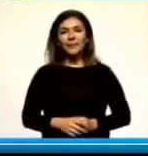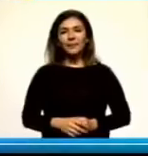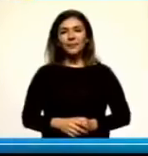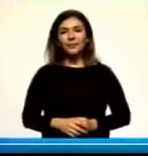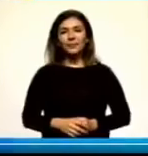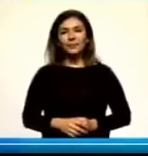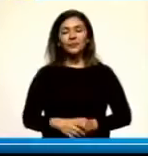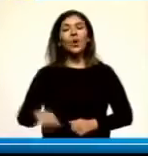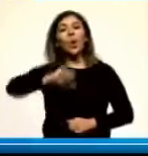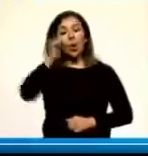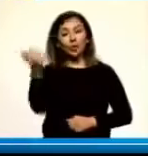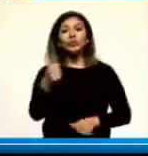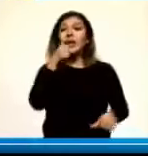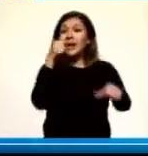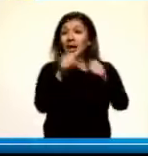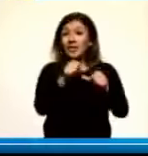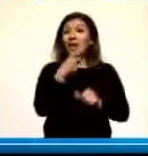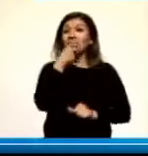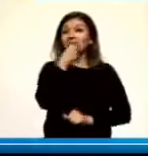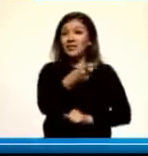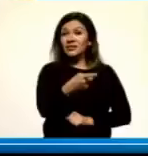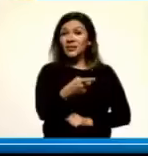Si en letras escribe